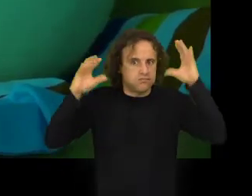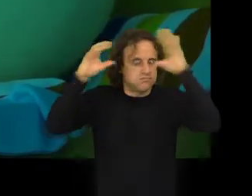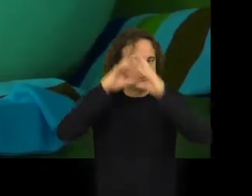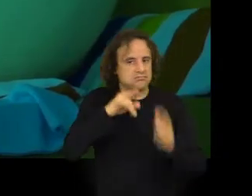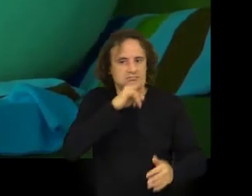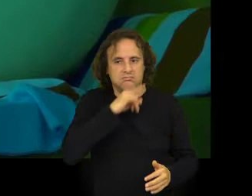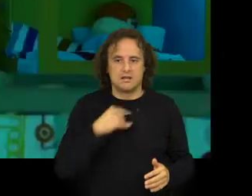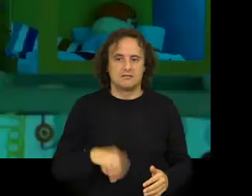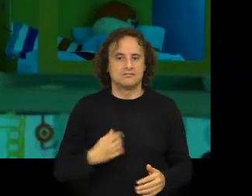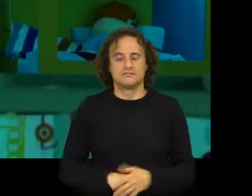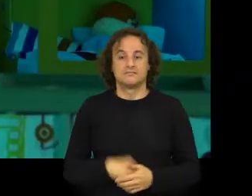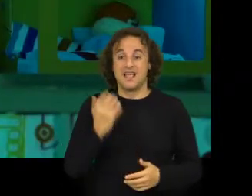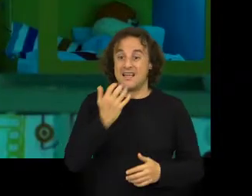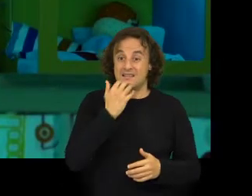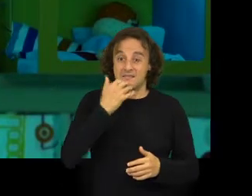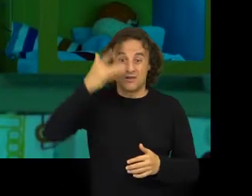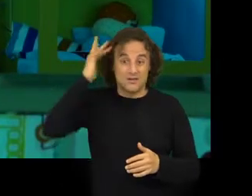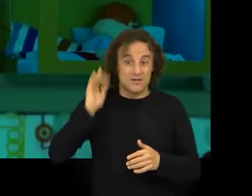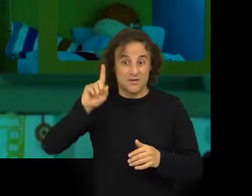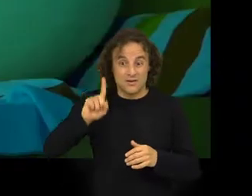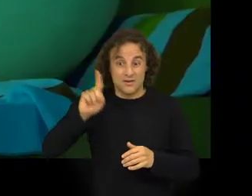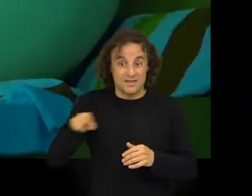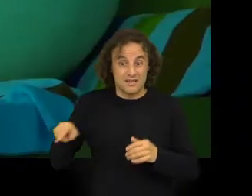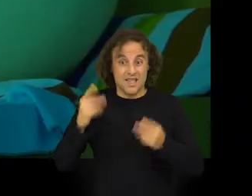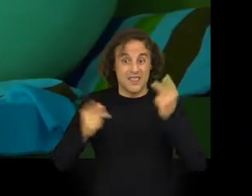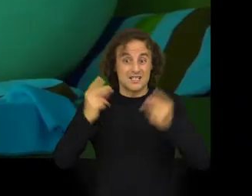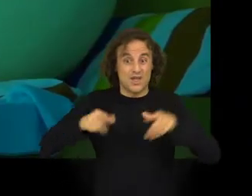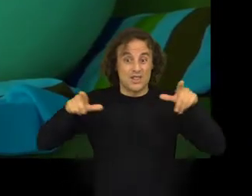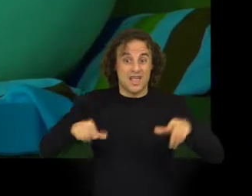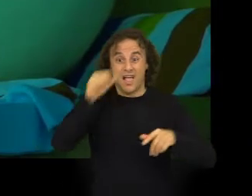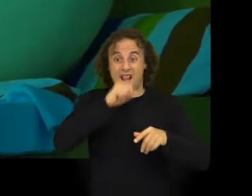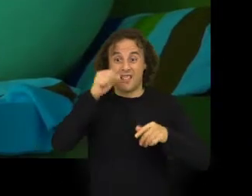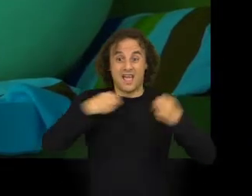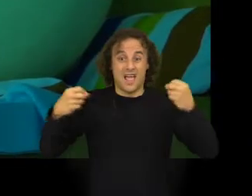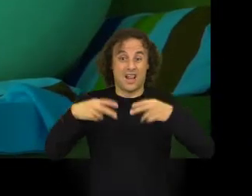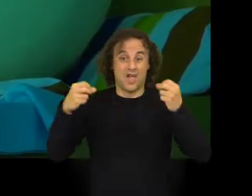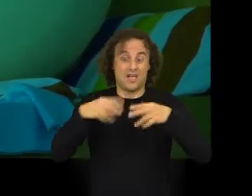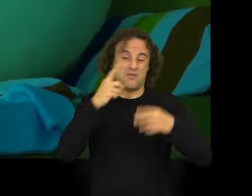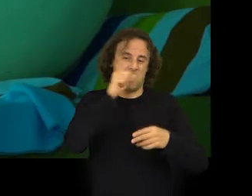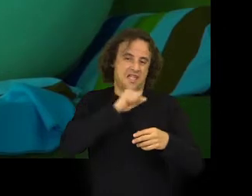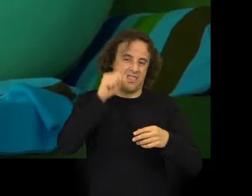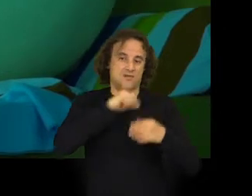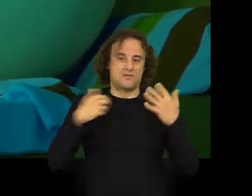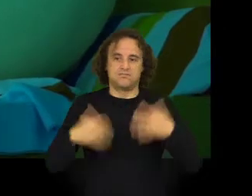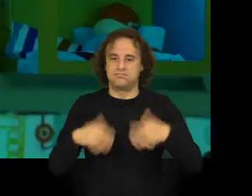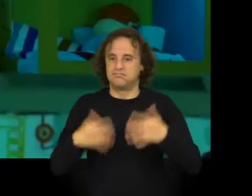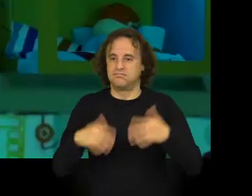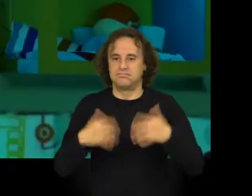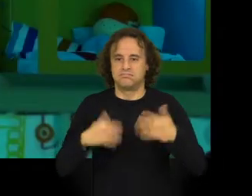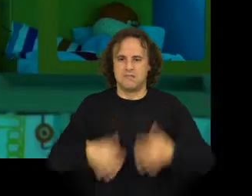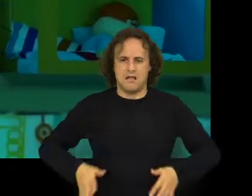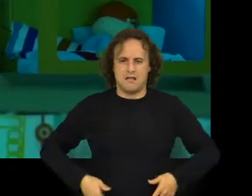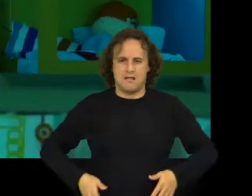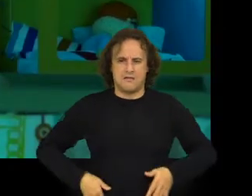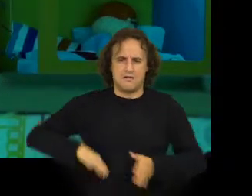tan pesado! E Loli soñou que cantaba no karaoke dunha discoteca unha canción pesadísima.